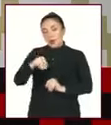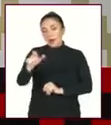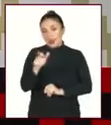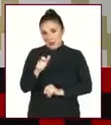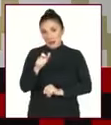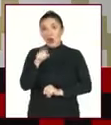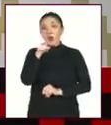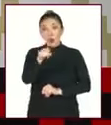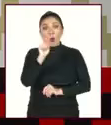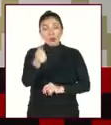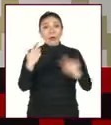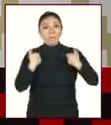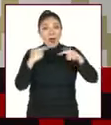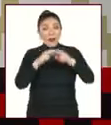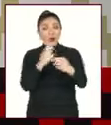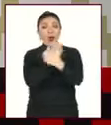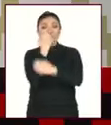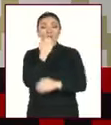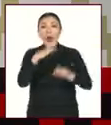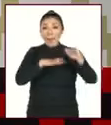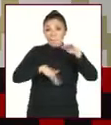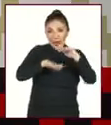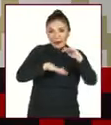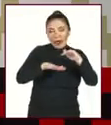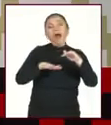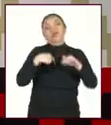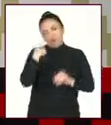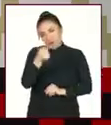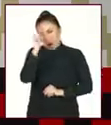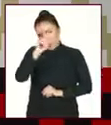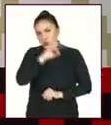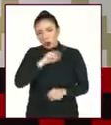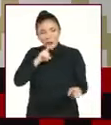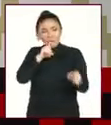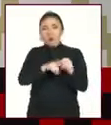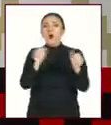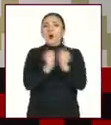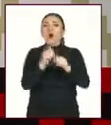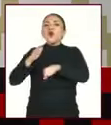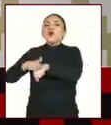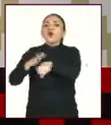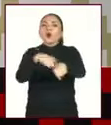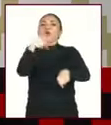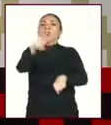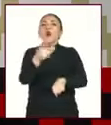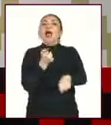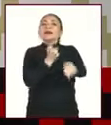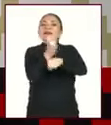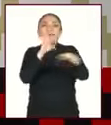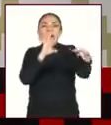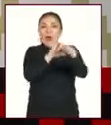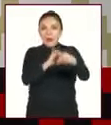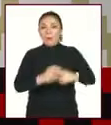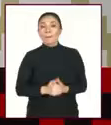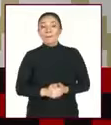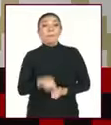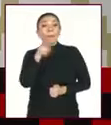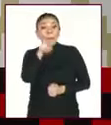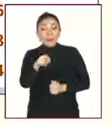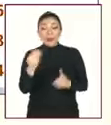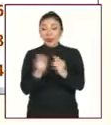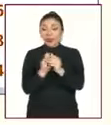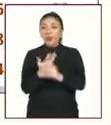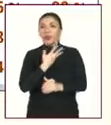Si eres docente de educación básica, te recomendamos inscribirte a través de la convocatoria de tu estado. En él